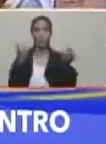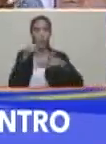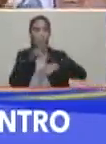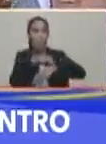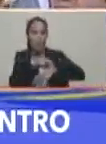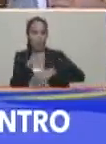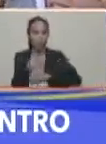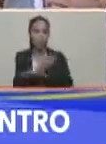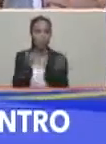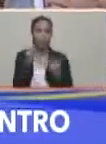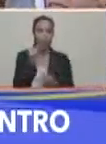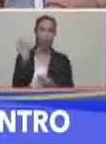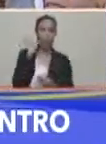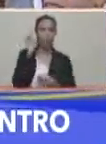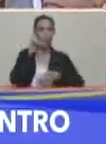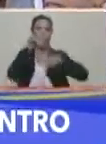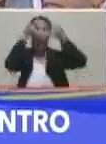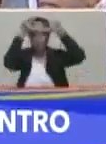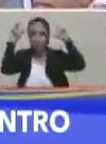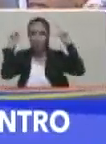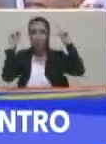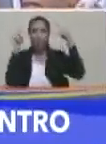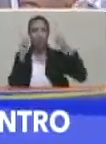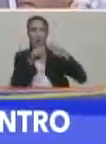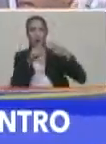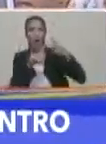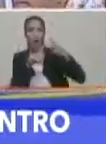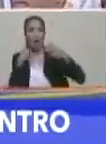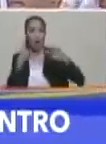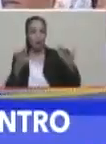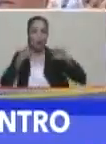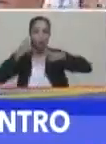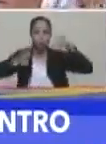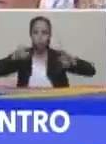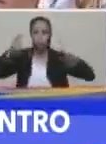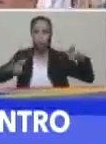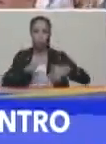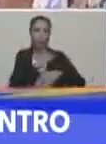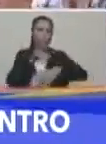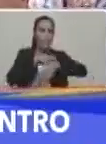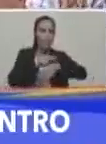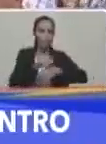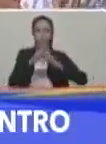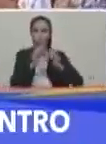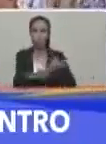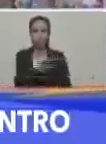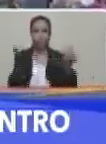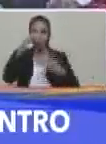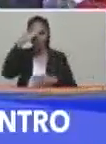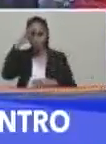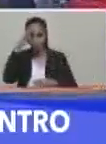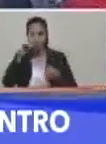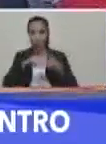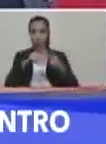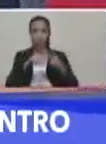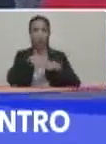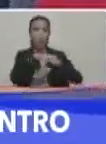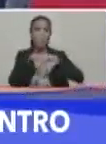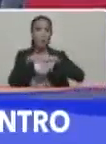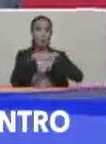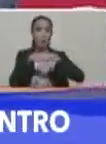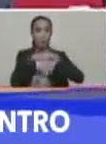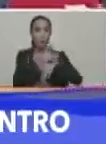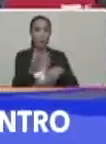médico, enfermeras, enfermeros, todo el personal de salud de Cuba, la misión